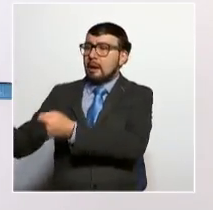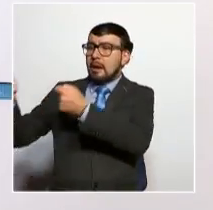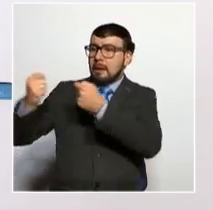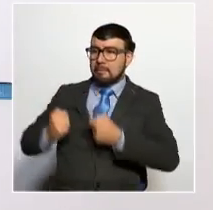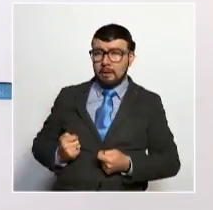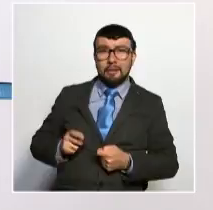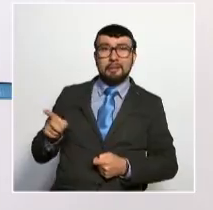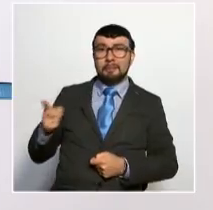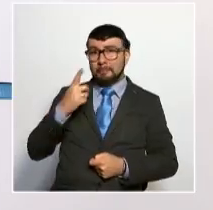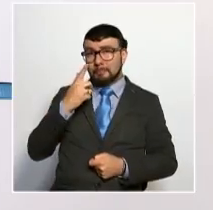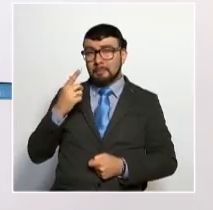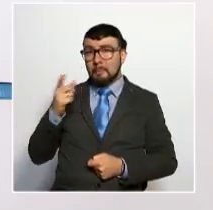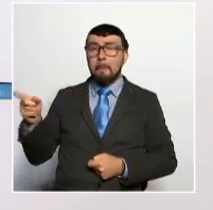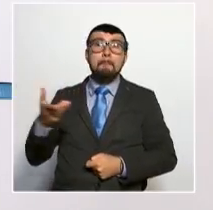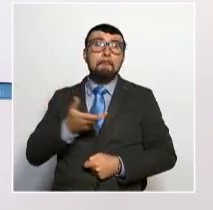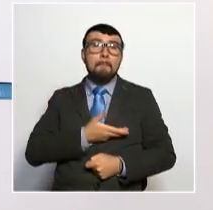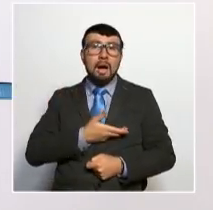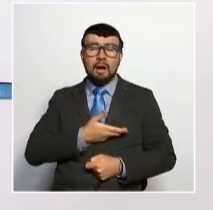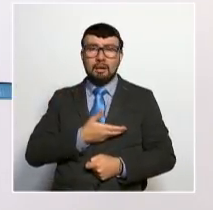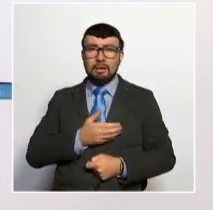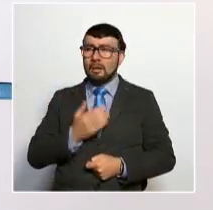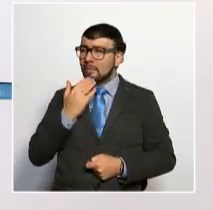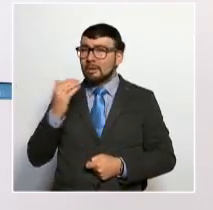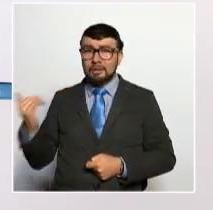de padres, pues